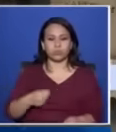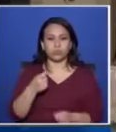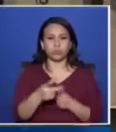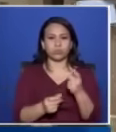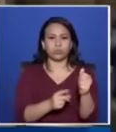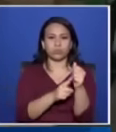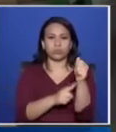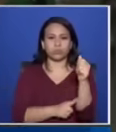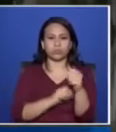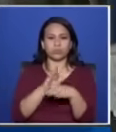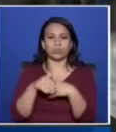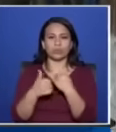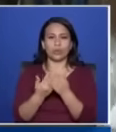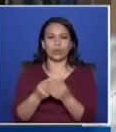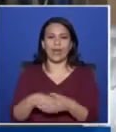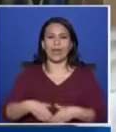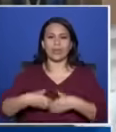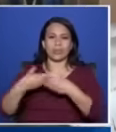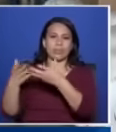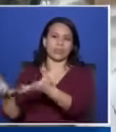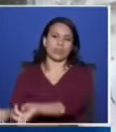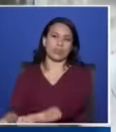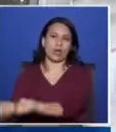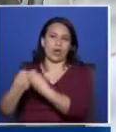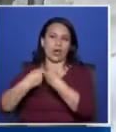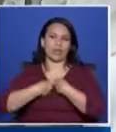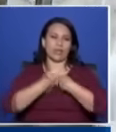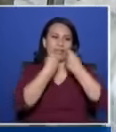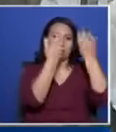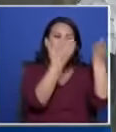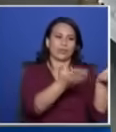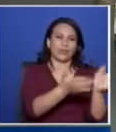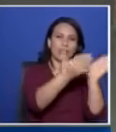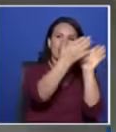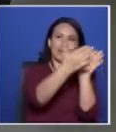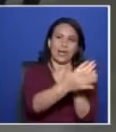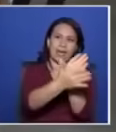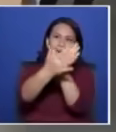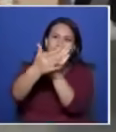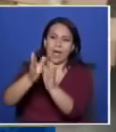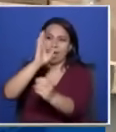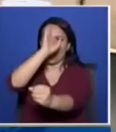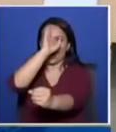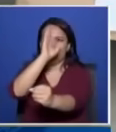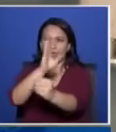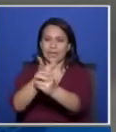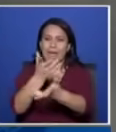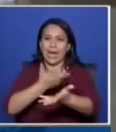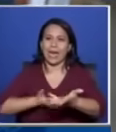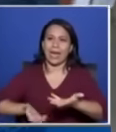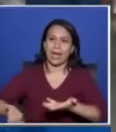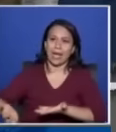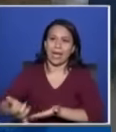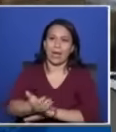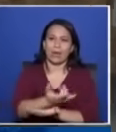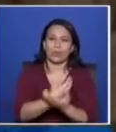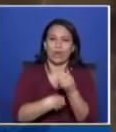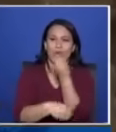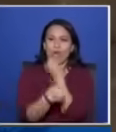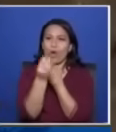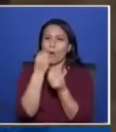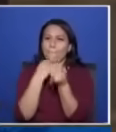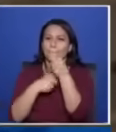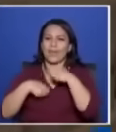la trazabilidad de todas las donaciones. ¿Con qué objetivo se ha hecho esto? Por supuesto, con el objetivo de recaudar